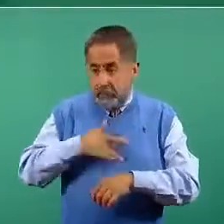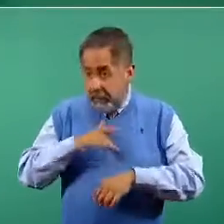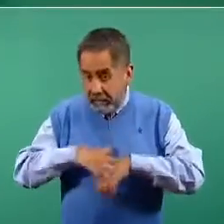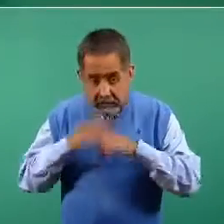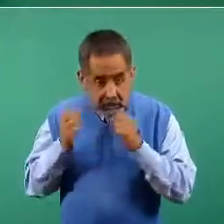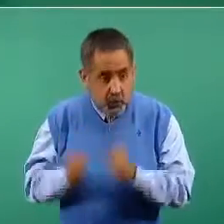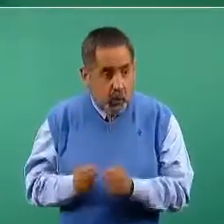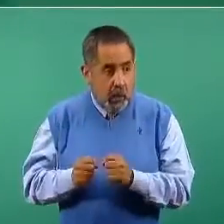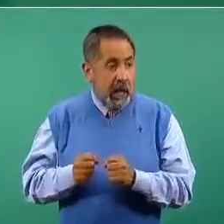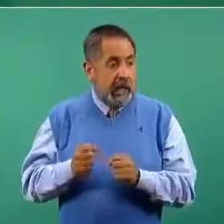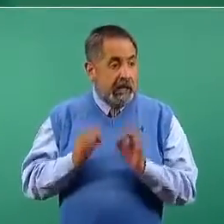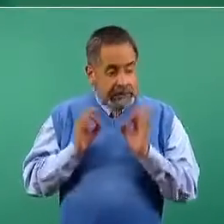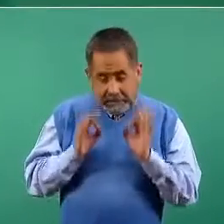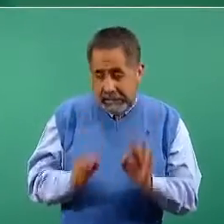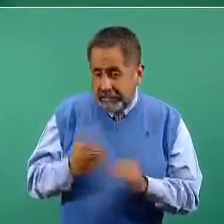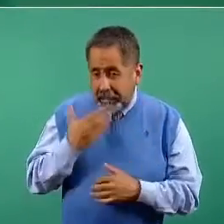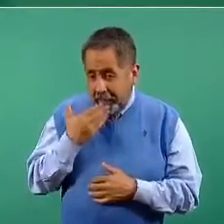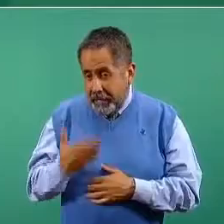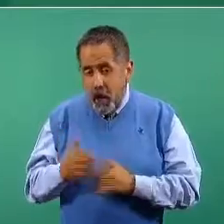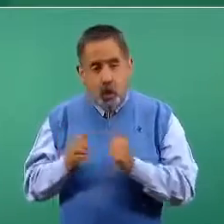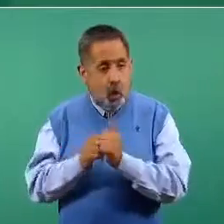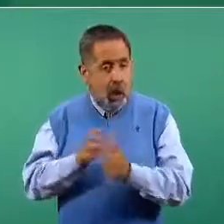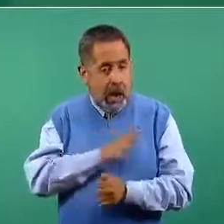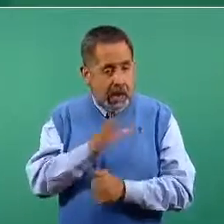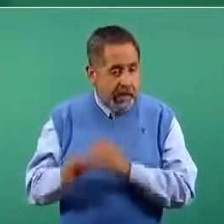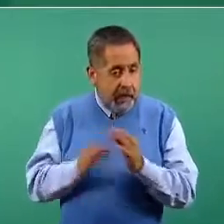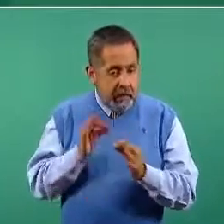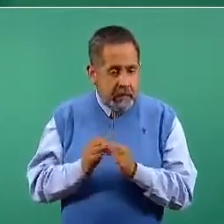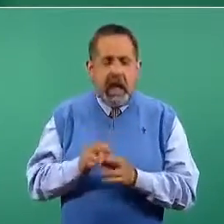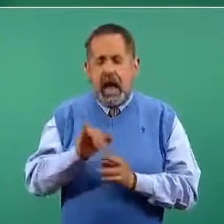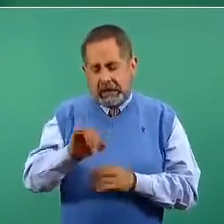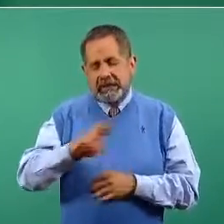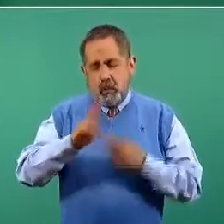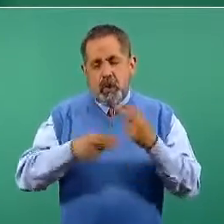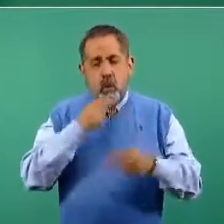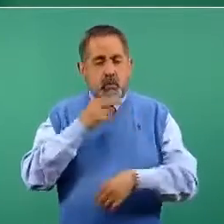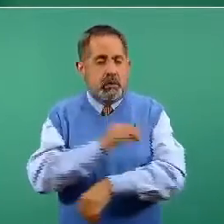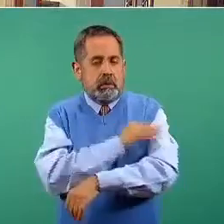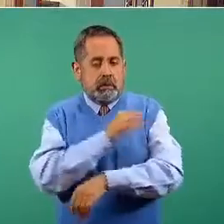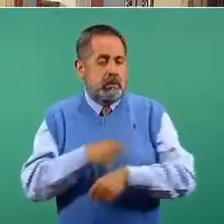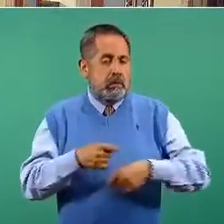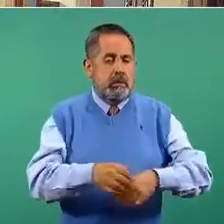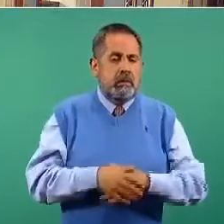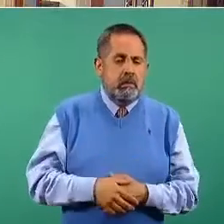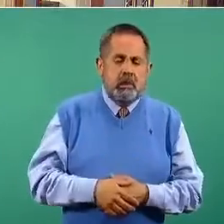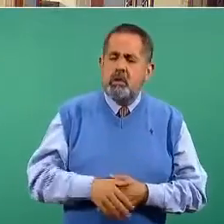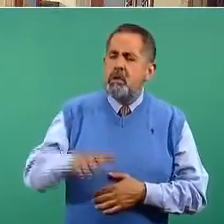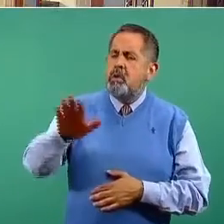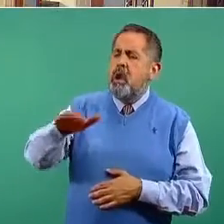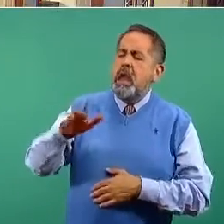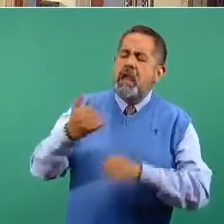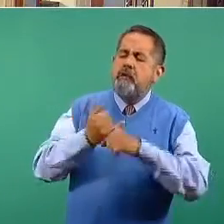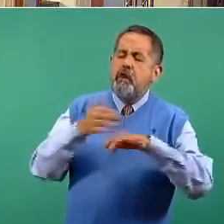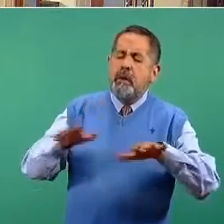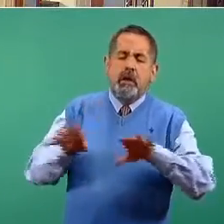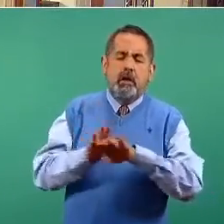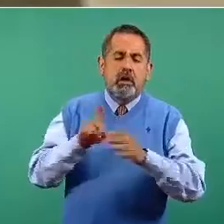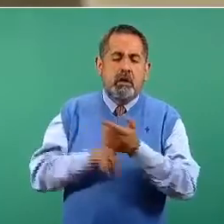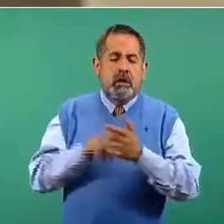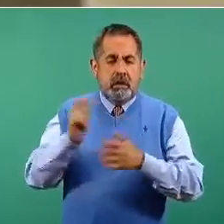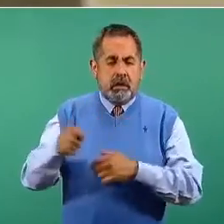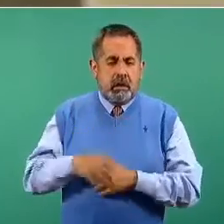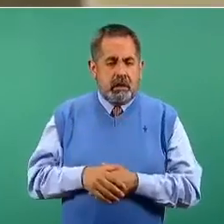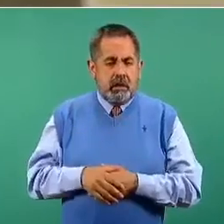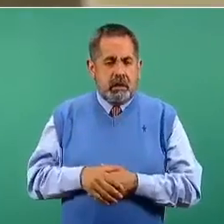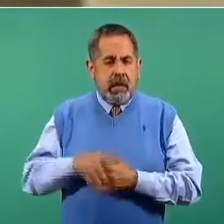que son estables, que están en buena calidad en el resto del país. Le comento, la información que dan